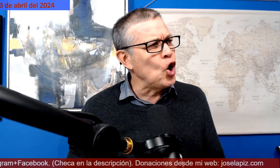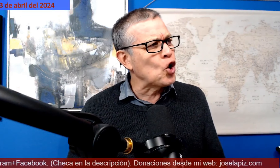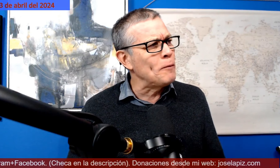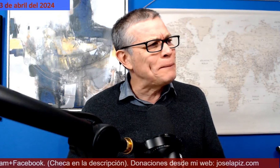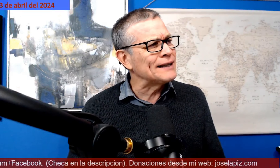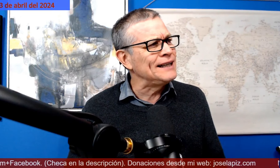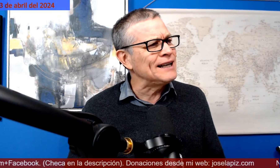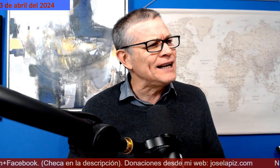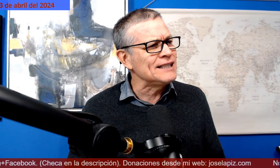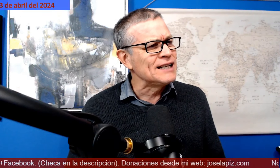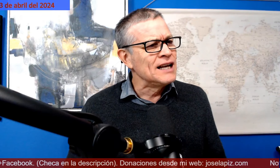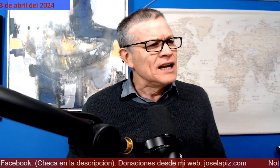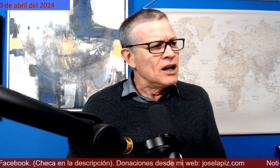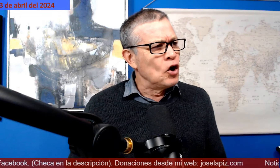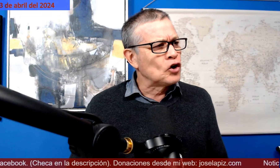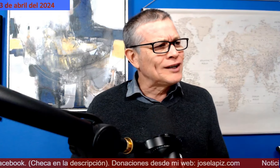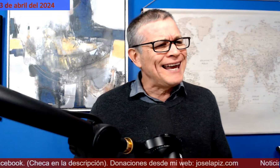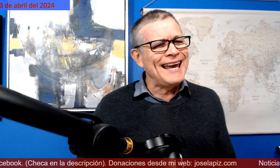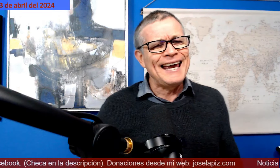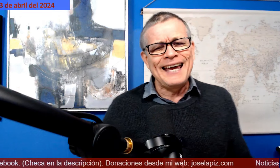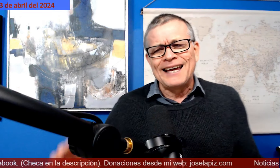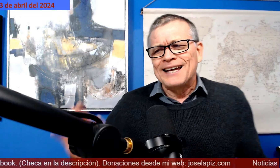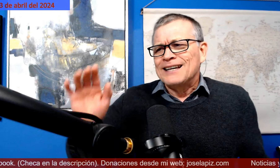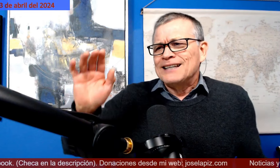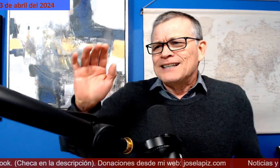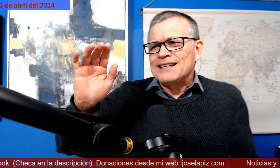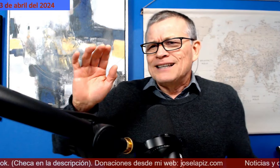Quiero compartirles lo que